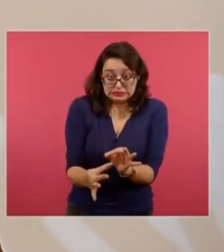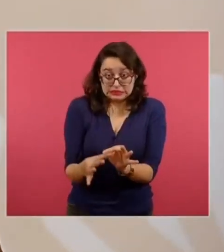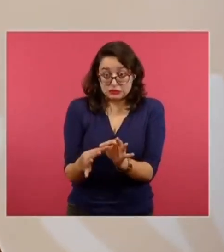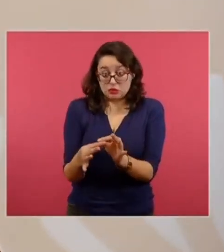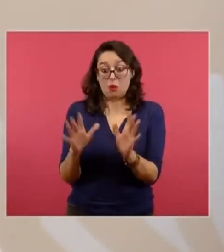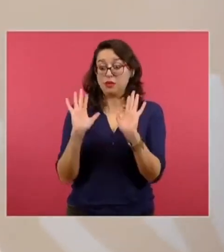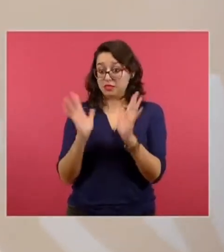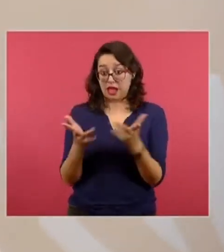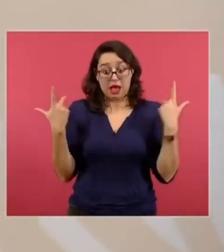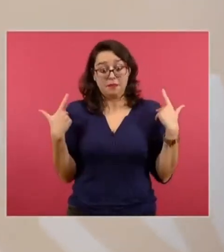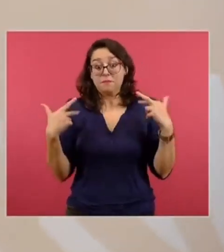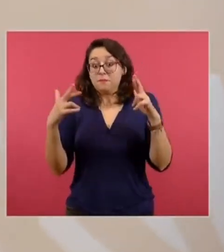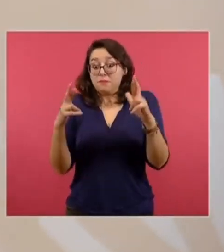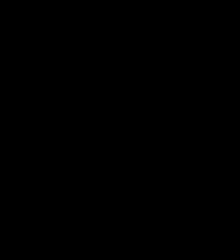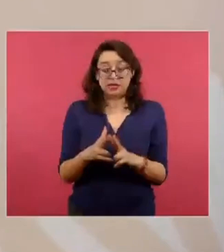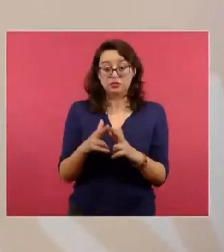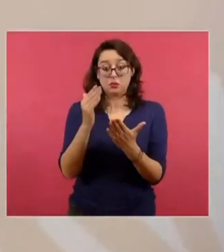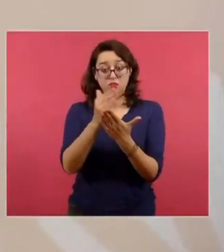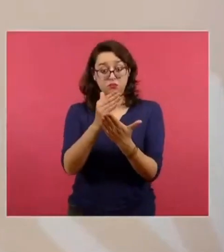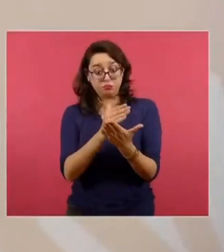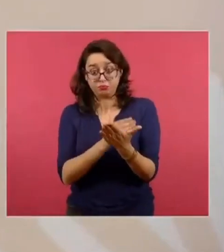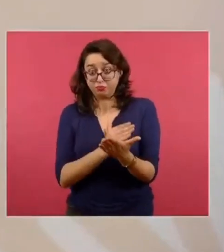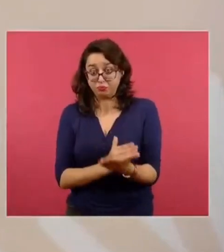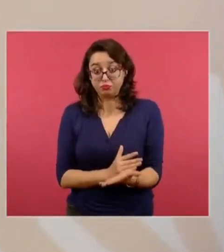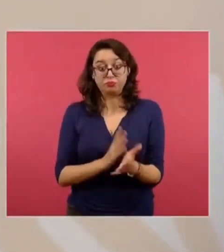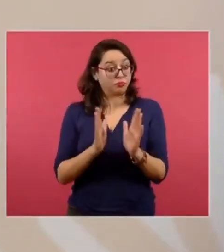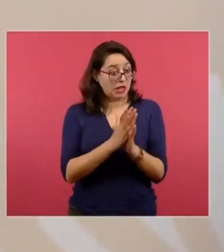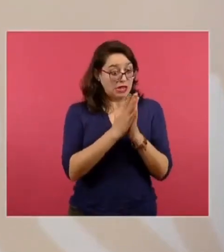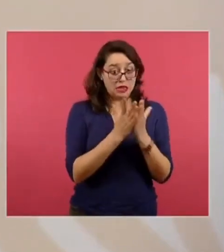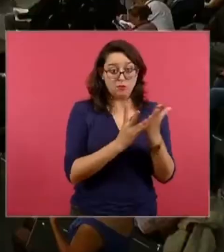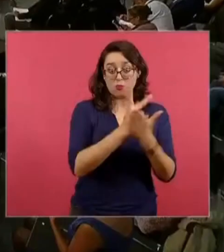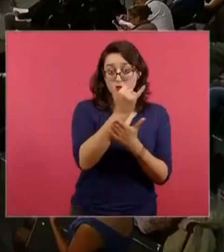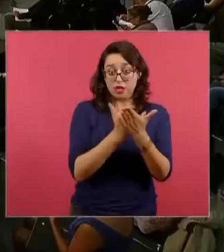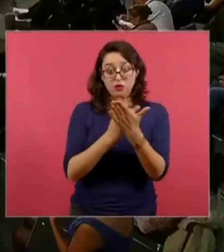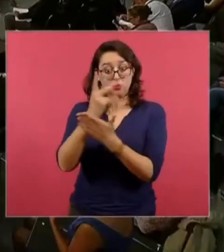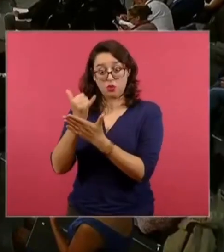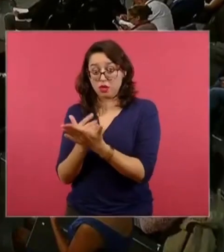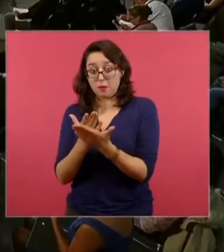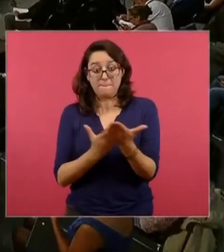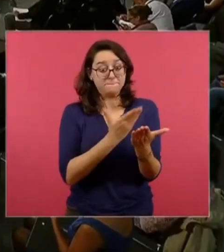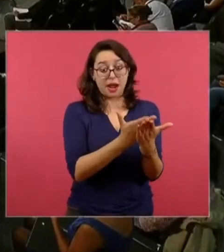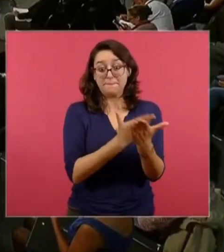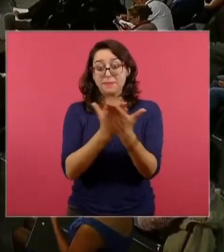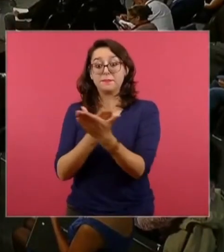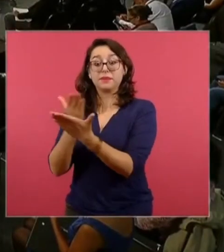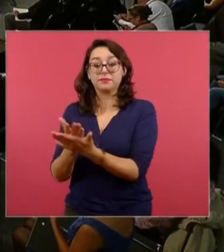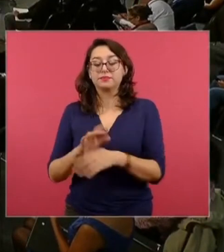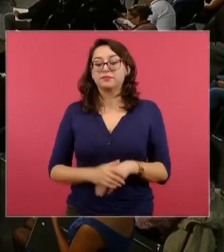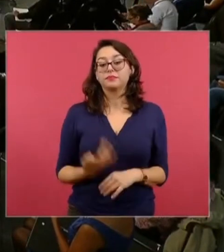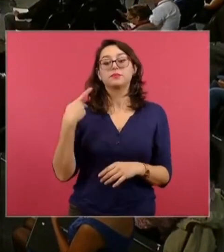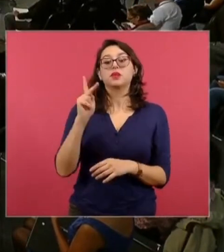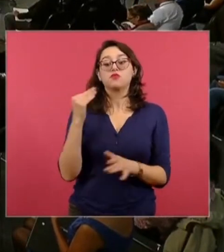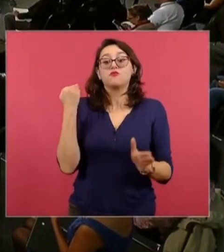los maestros que se apuntaron, las maestras terminaron los proyectos y los entregaron a la dirección. Pero seguía un gran